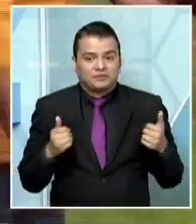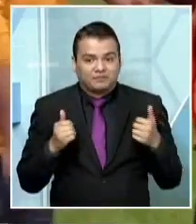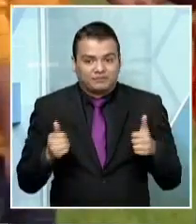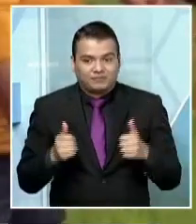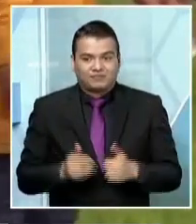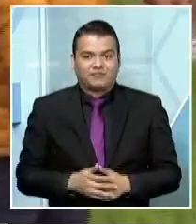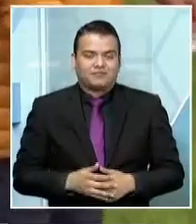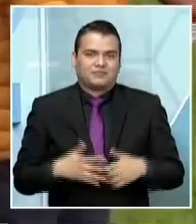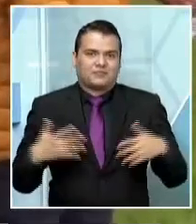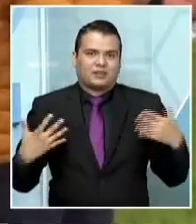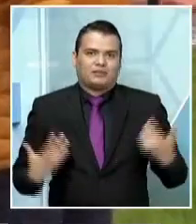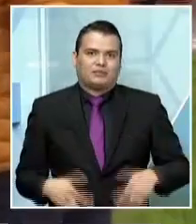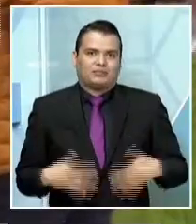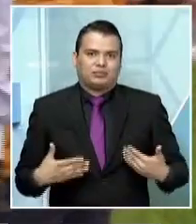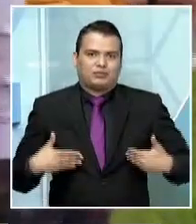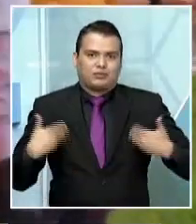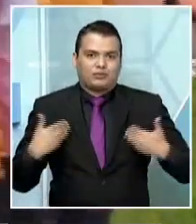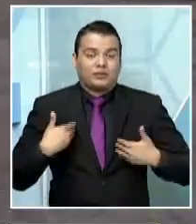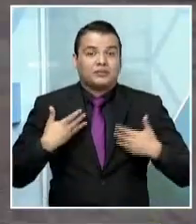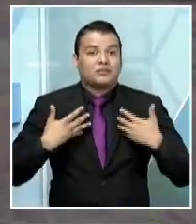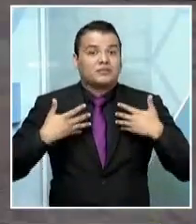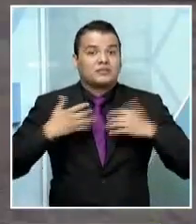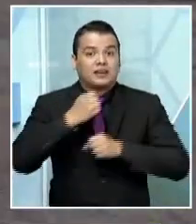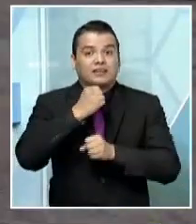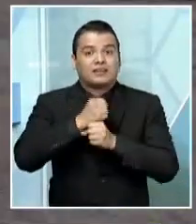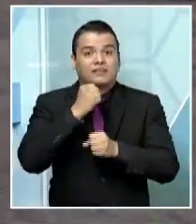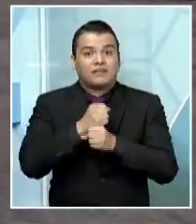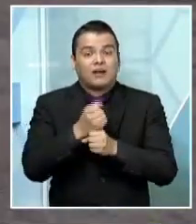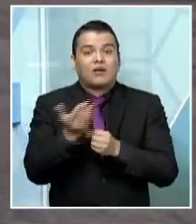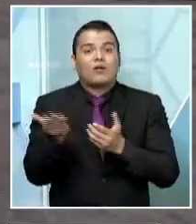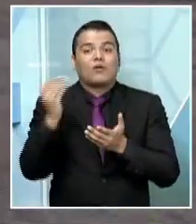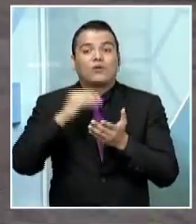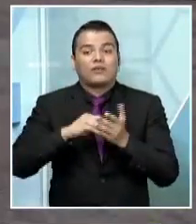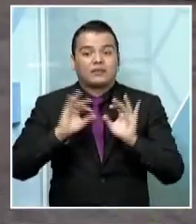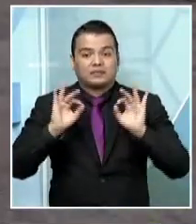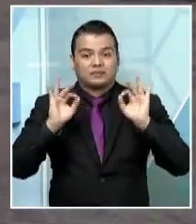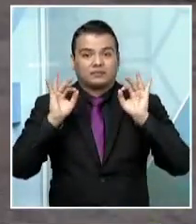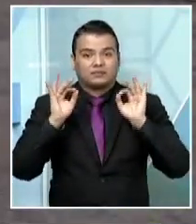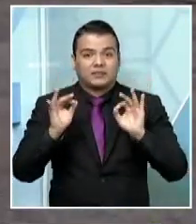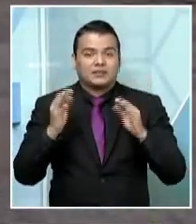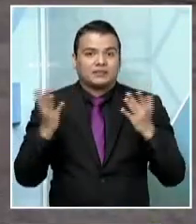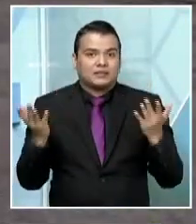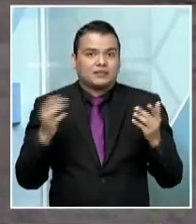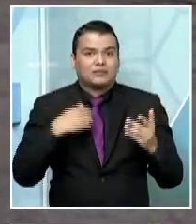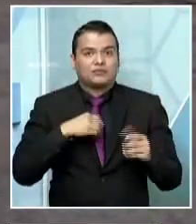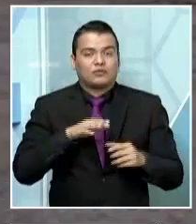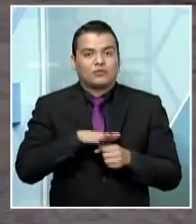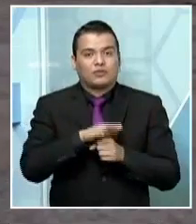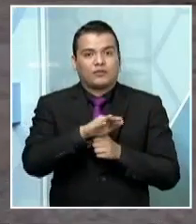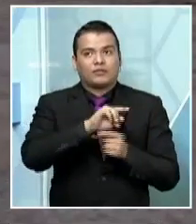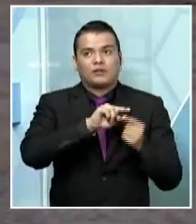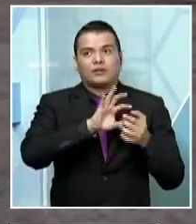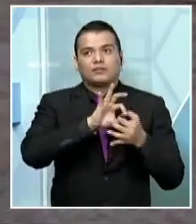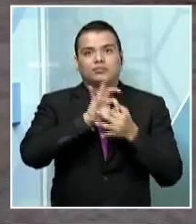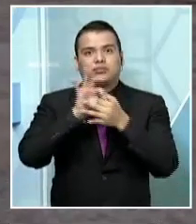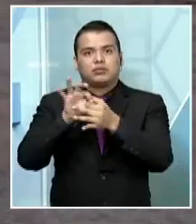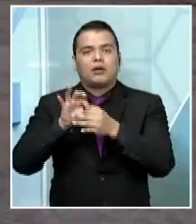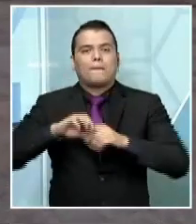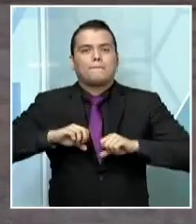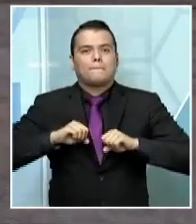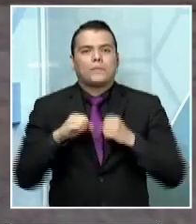muy contentos por retomar con nuestra ruta Bogotá-Buenaventura-Bogotá los días martes y